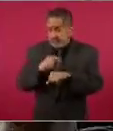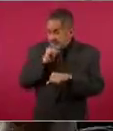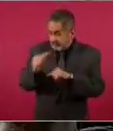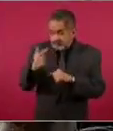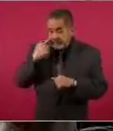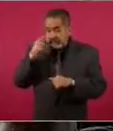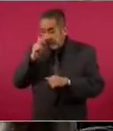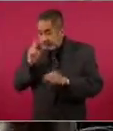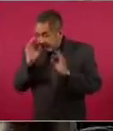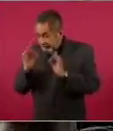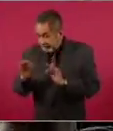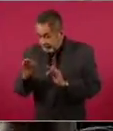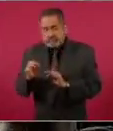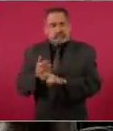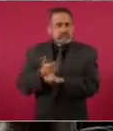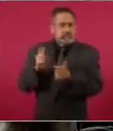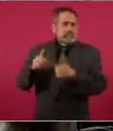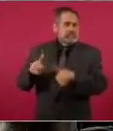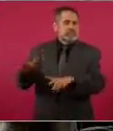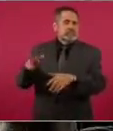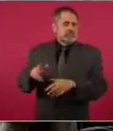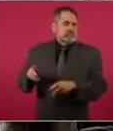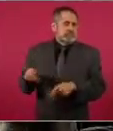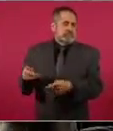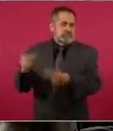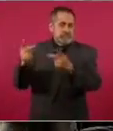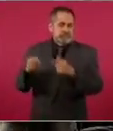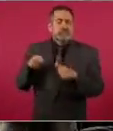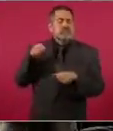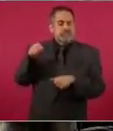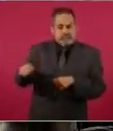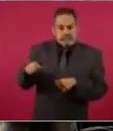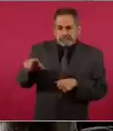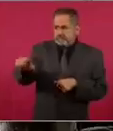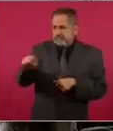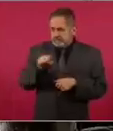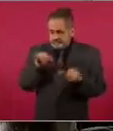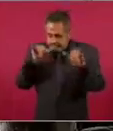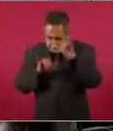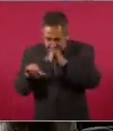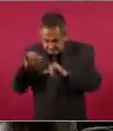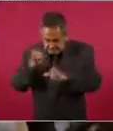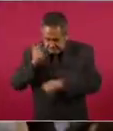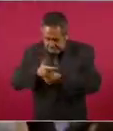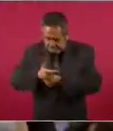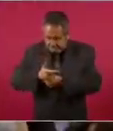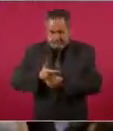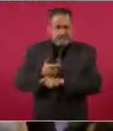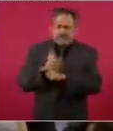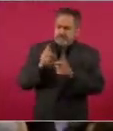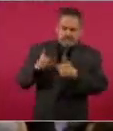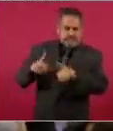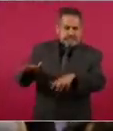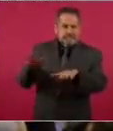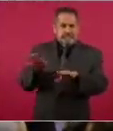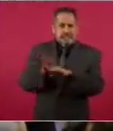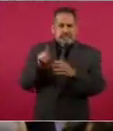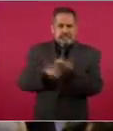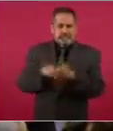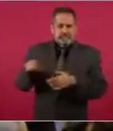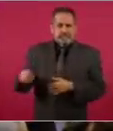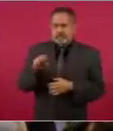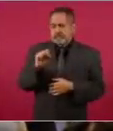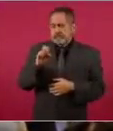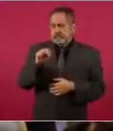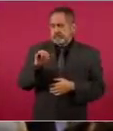virus a través de pruebas que se practican en los laboratorios oficiales de la Secretaría de